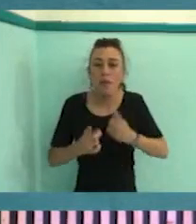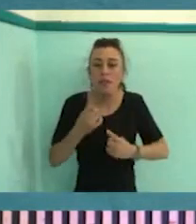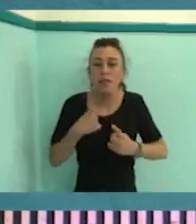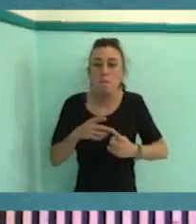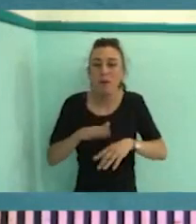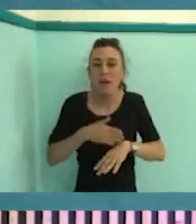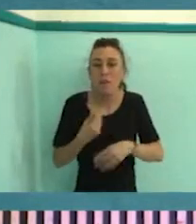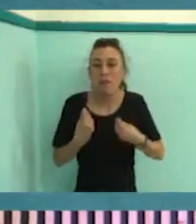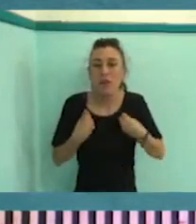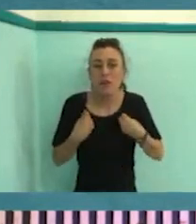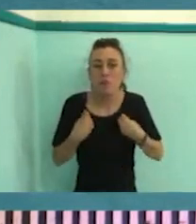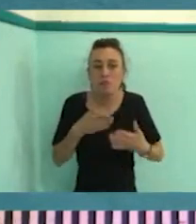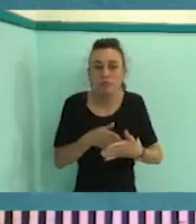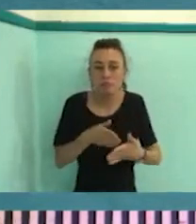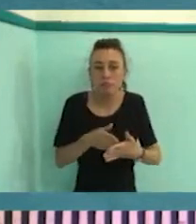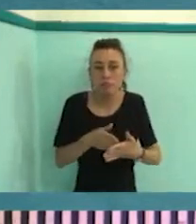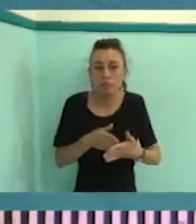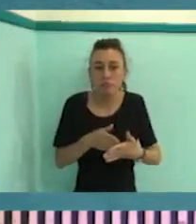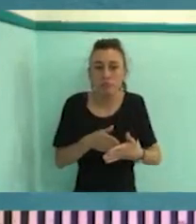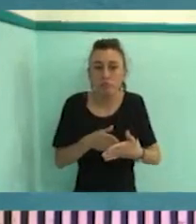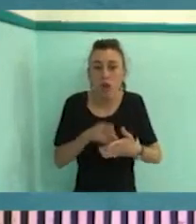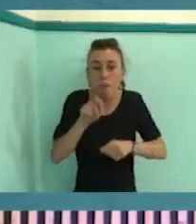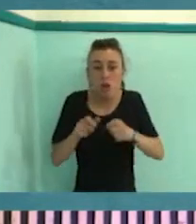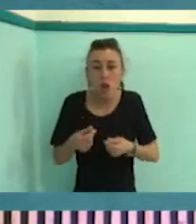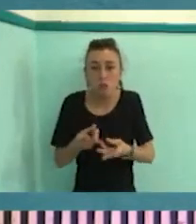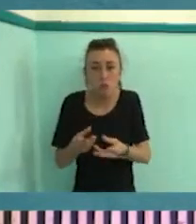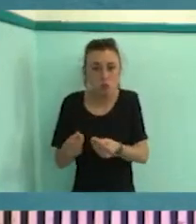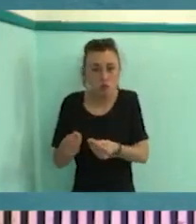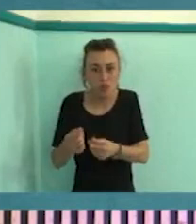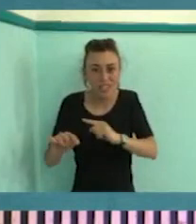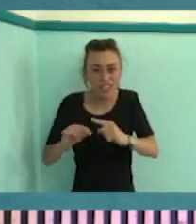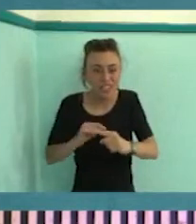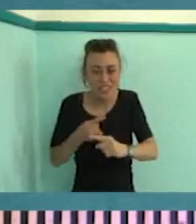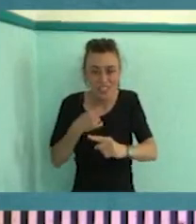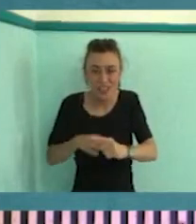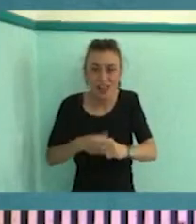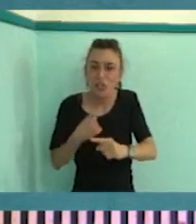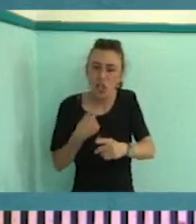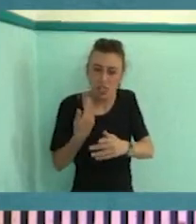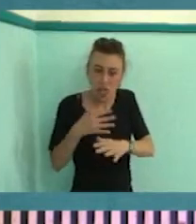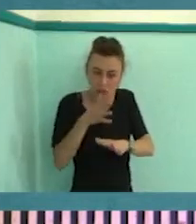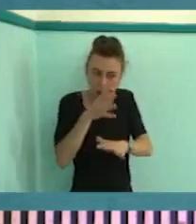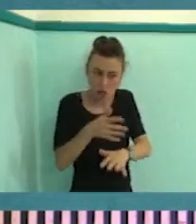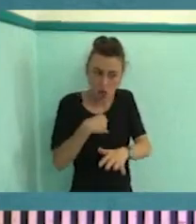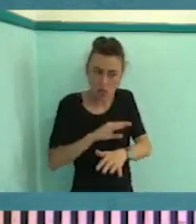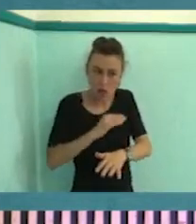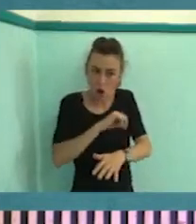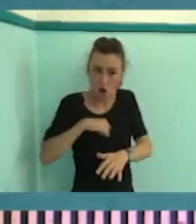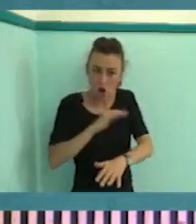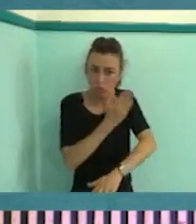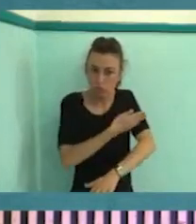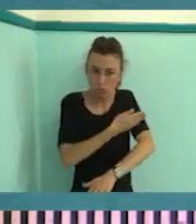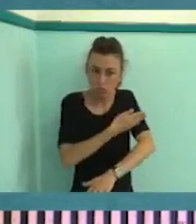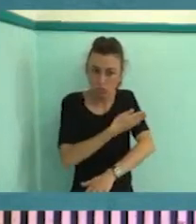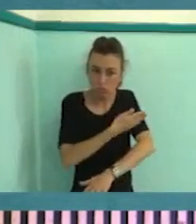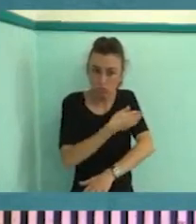vivir hay muchas personas que me escriben y me dicen me he puesto manga corta después de 10 años sin ponerme manga corta vosotros sabéis aquí lo que es el calor